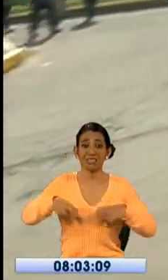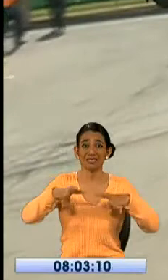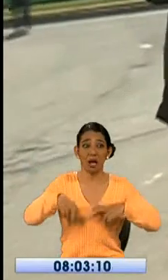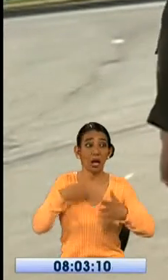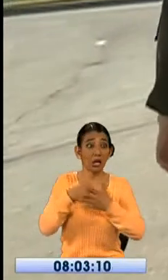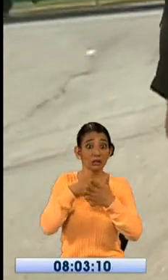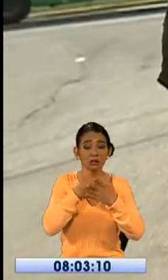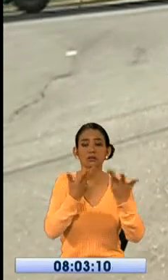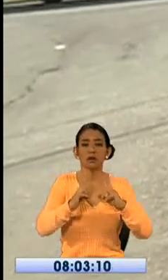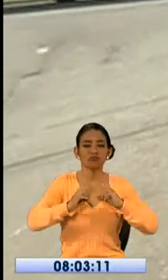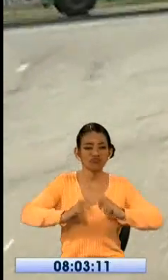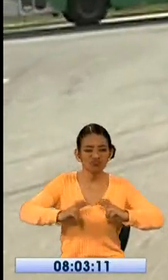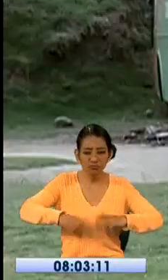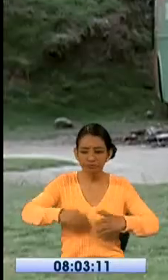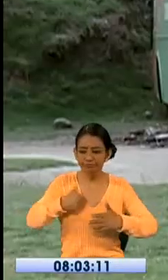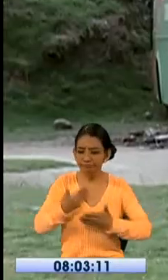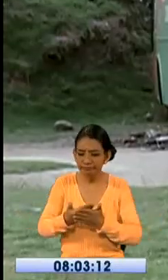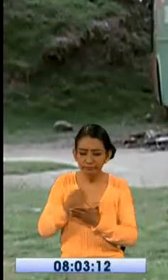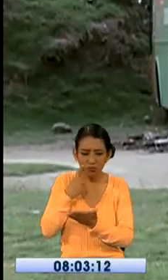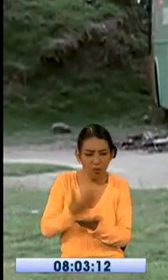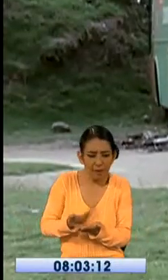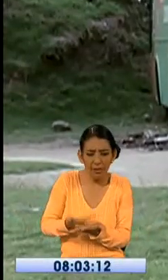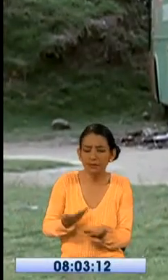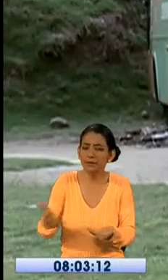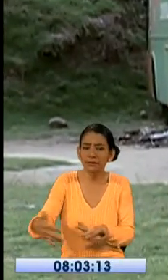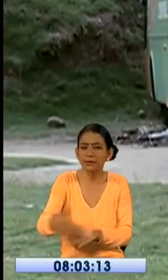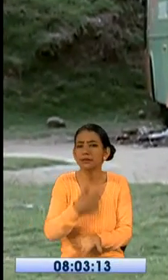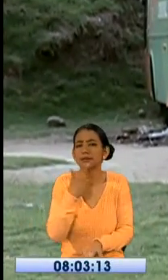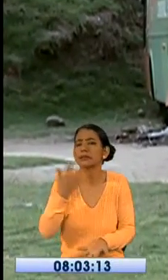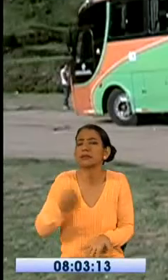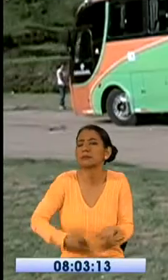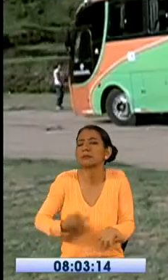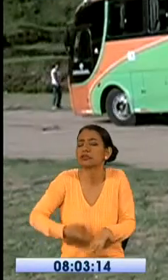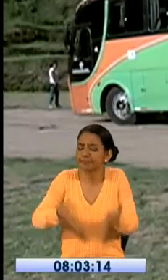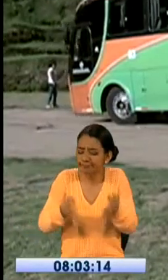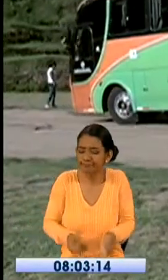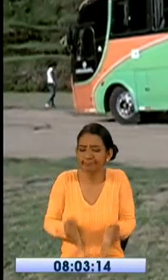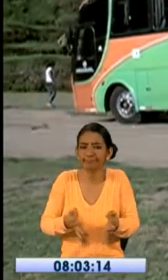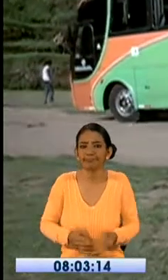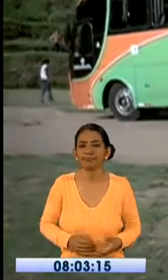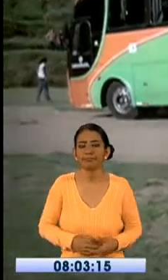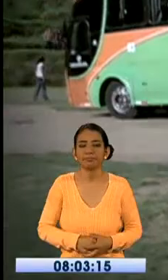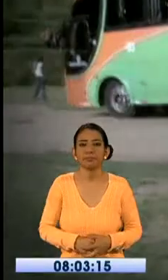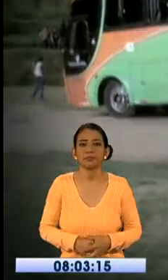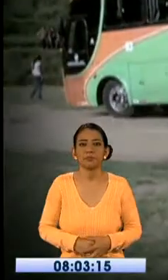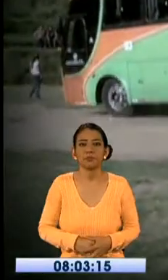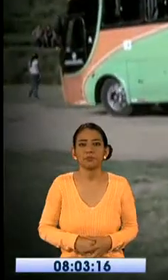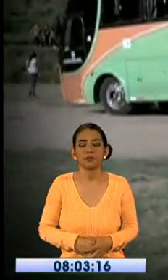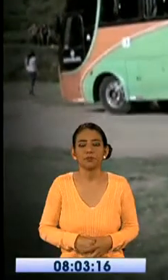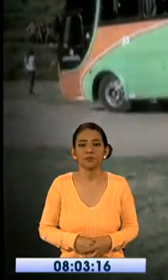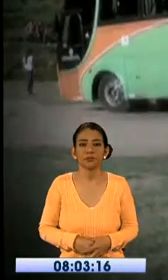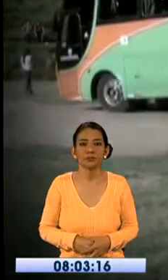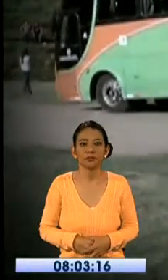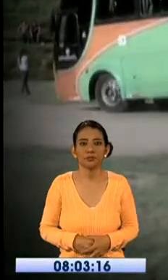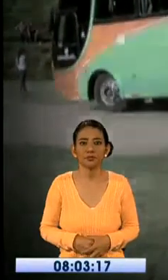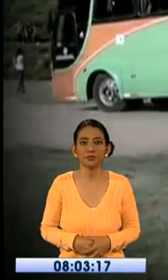para recabar información y lograr determinar las causas del accidente. Informó Javier Gallo.